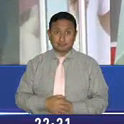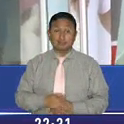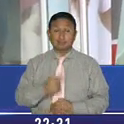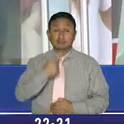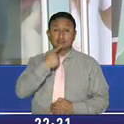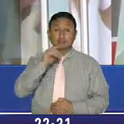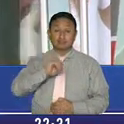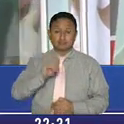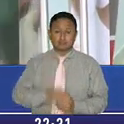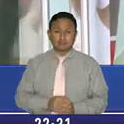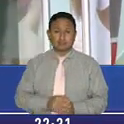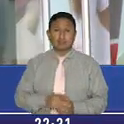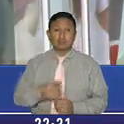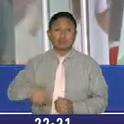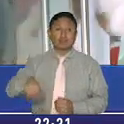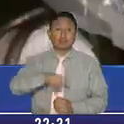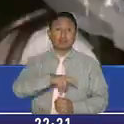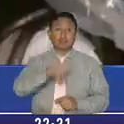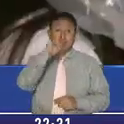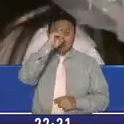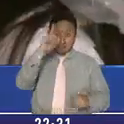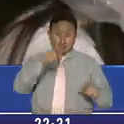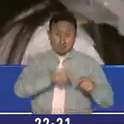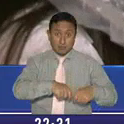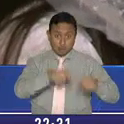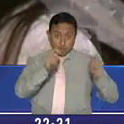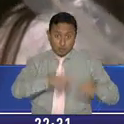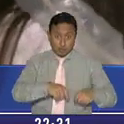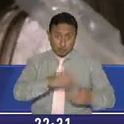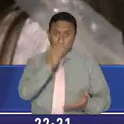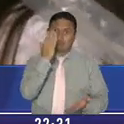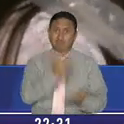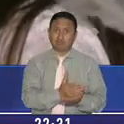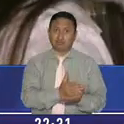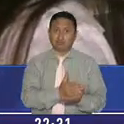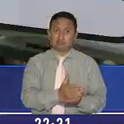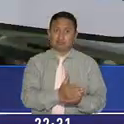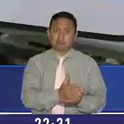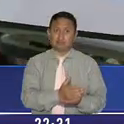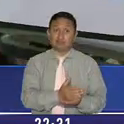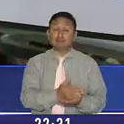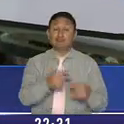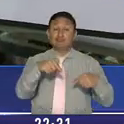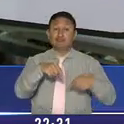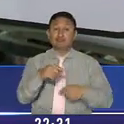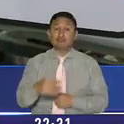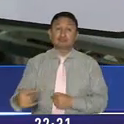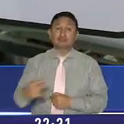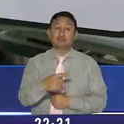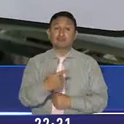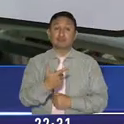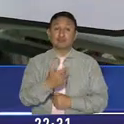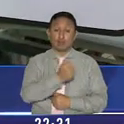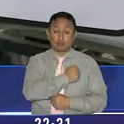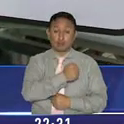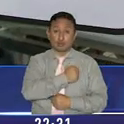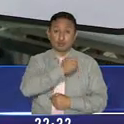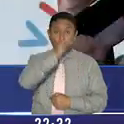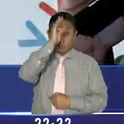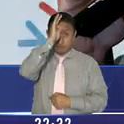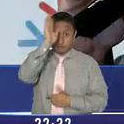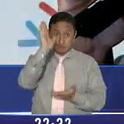sostiene que se han cerrado algunos convenios con prestadores externos de salud. La intención es potenciar las unidades médicas del